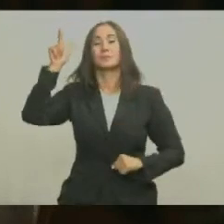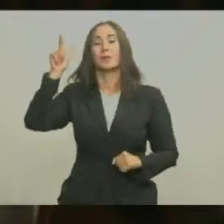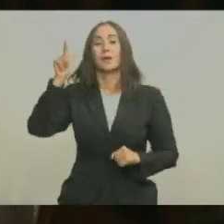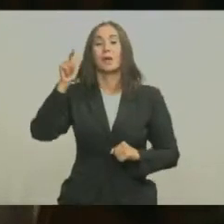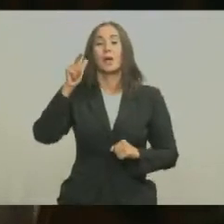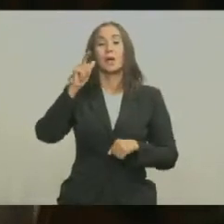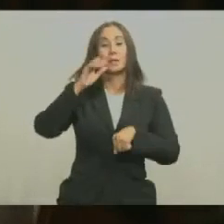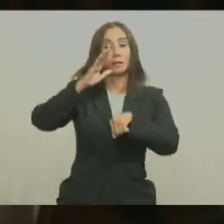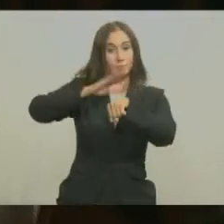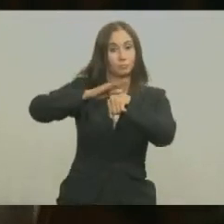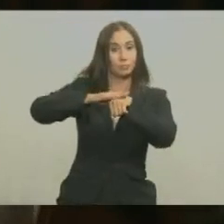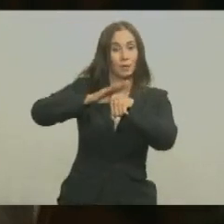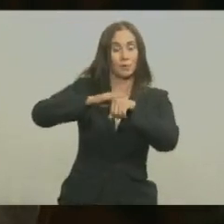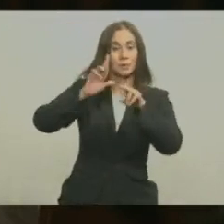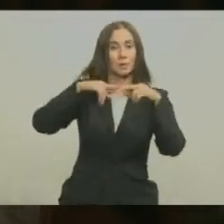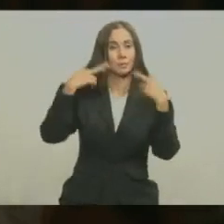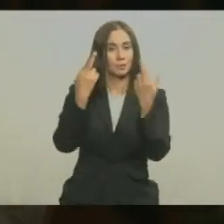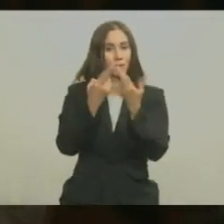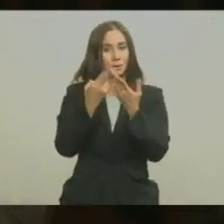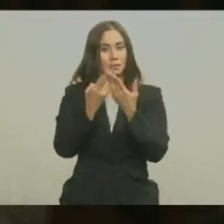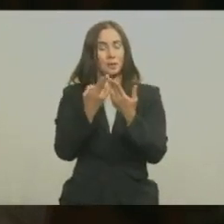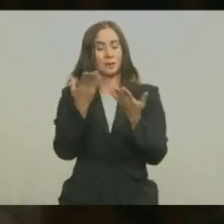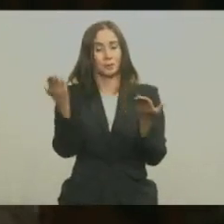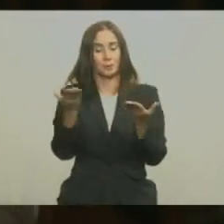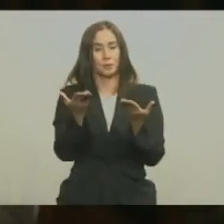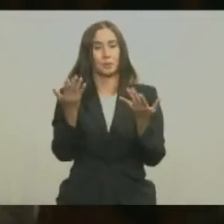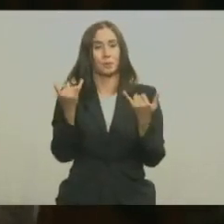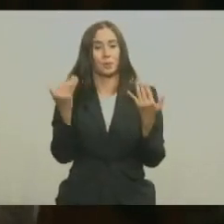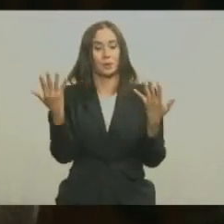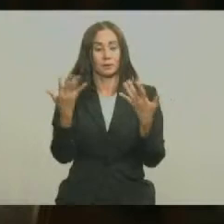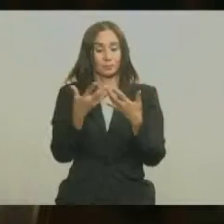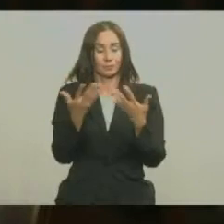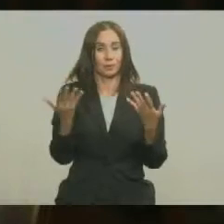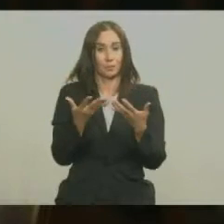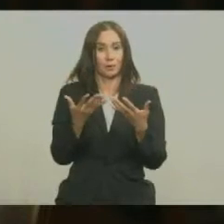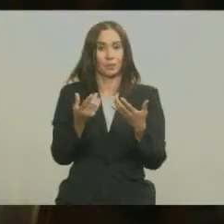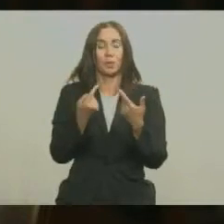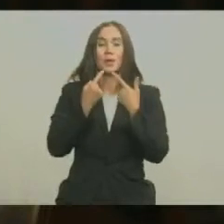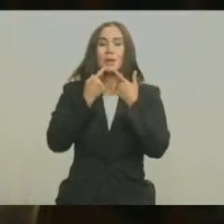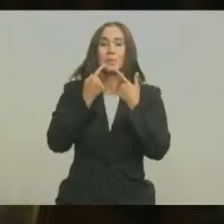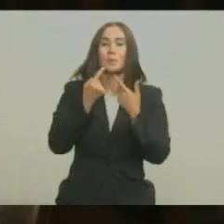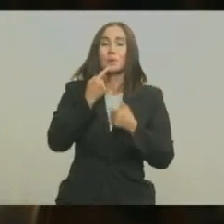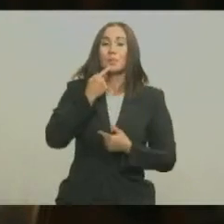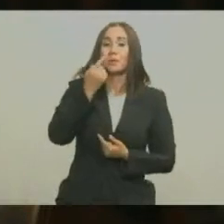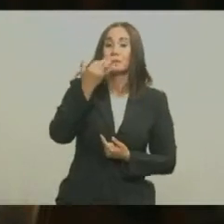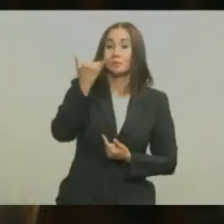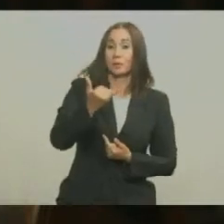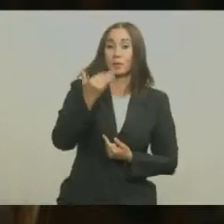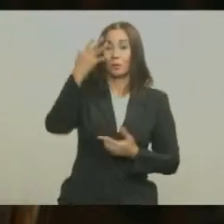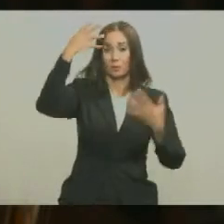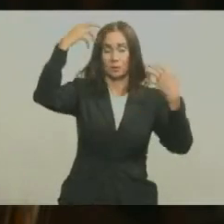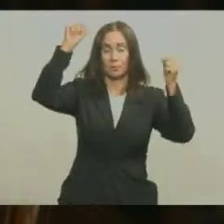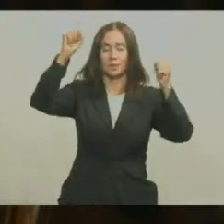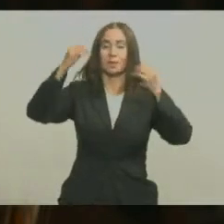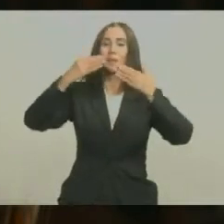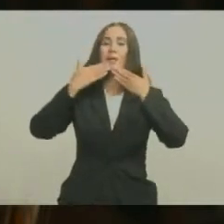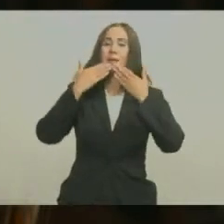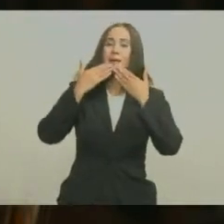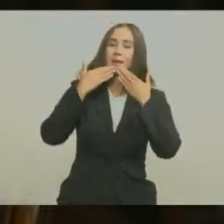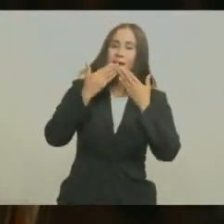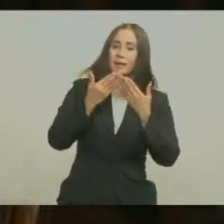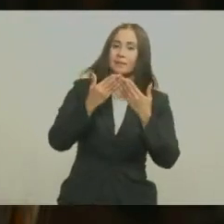esta reunión y los motivos de este encuentro, queremos decirle, señor presidente, que le damos la gracia